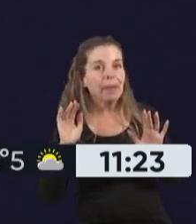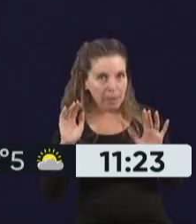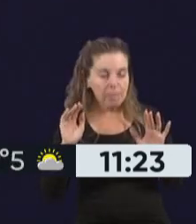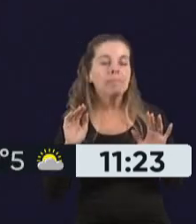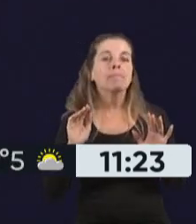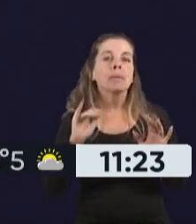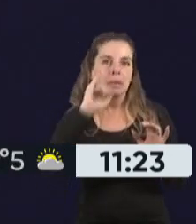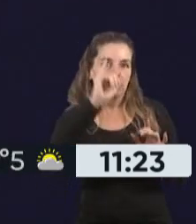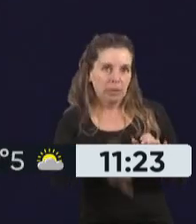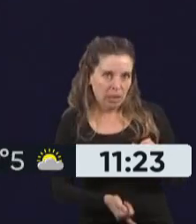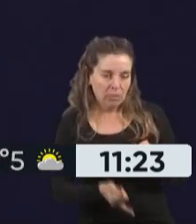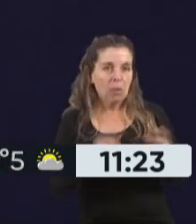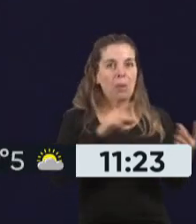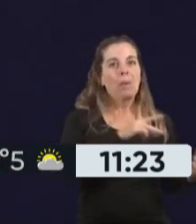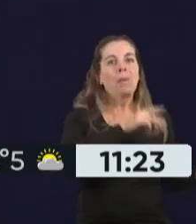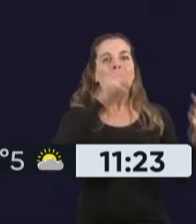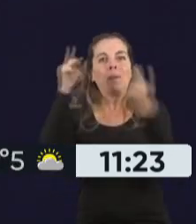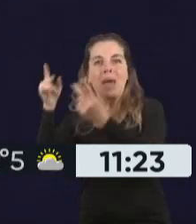partir efectivamente hacia España.